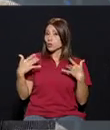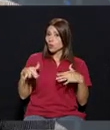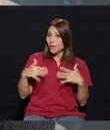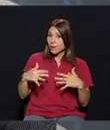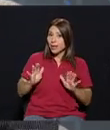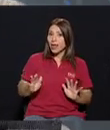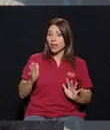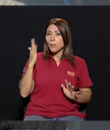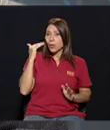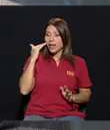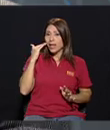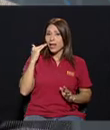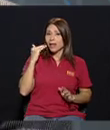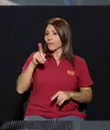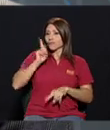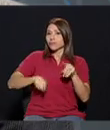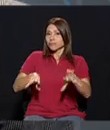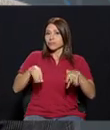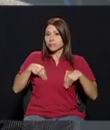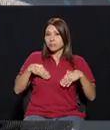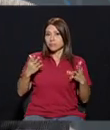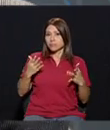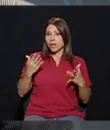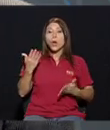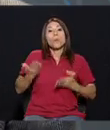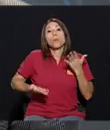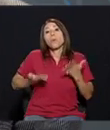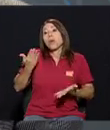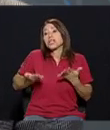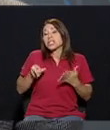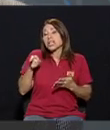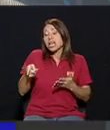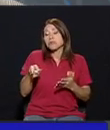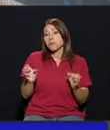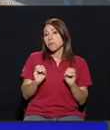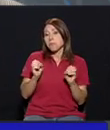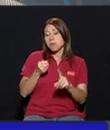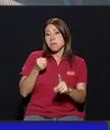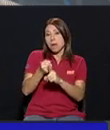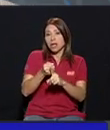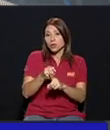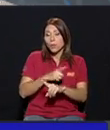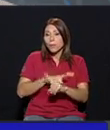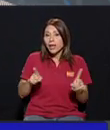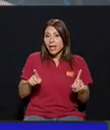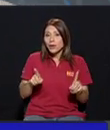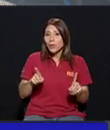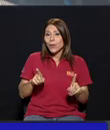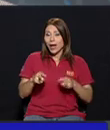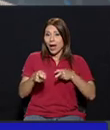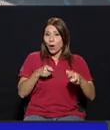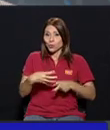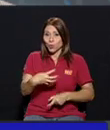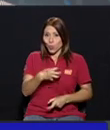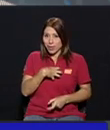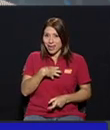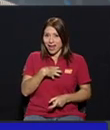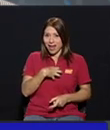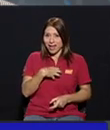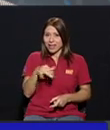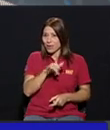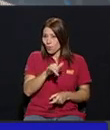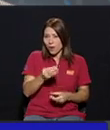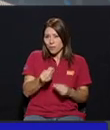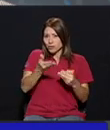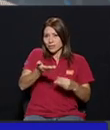una barbaridad eso, porque sí, eso es inaceptable. Puede ser que el asunto no tenga mayor trascendencia, mayor impacto, pero en la autonomía, como